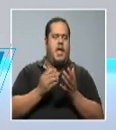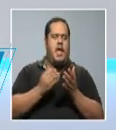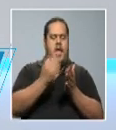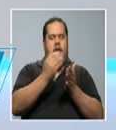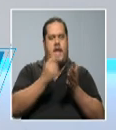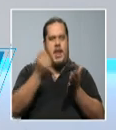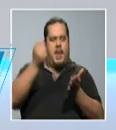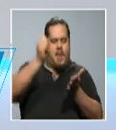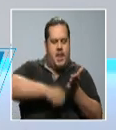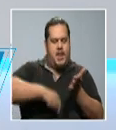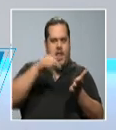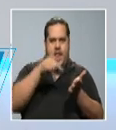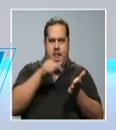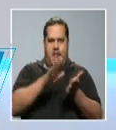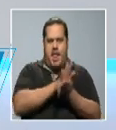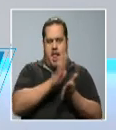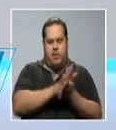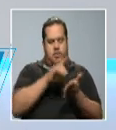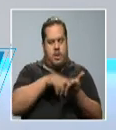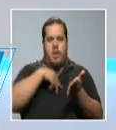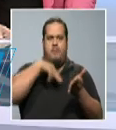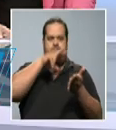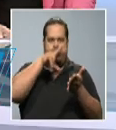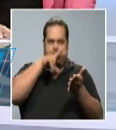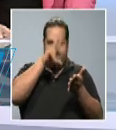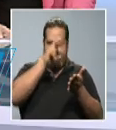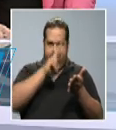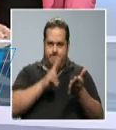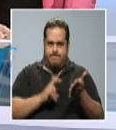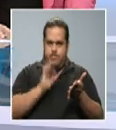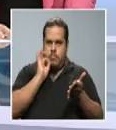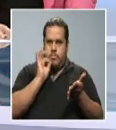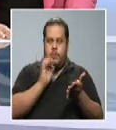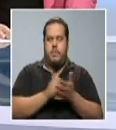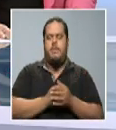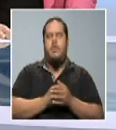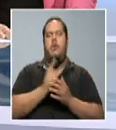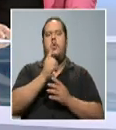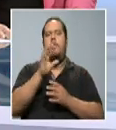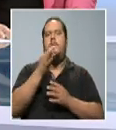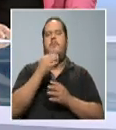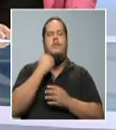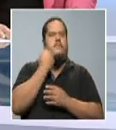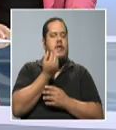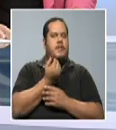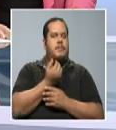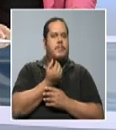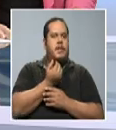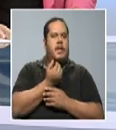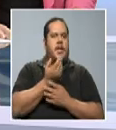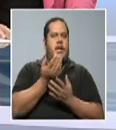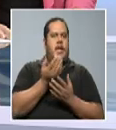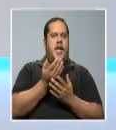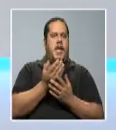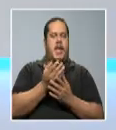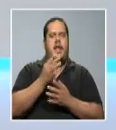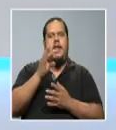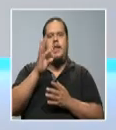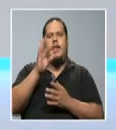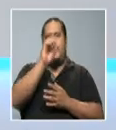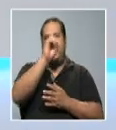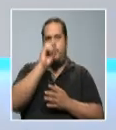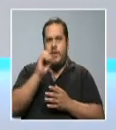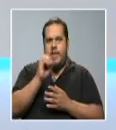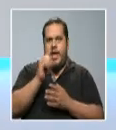Uno de esos elementos de mayor importancia es, digámoslo de una manera sencilla, el esquema de la tasa de interés.